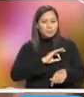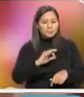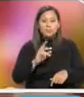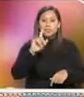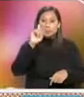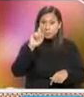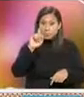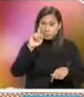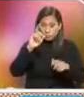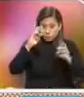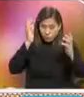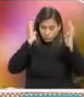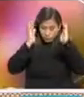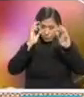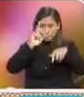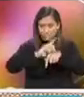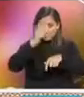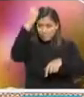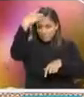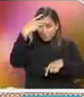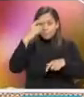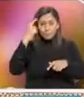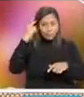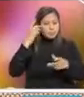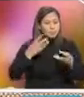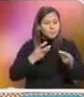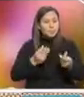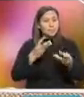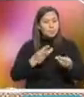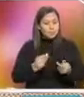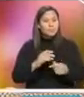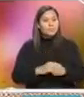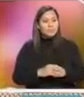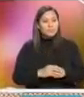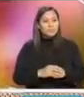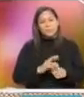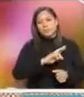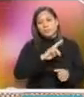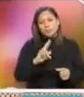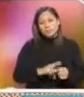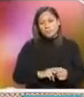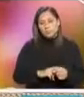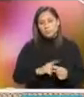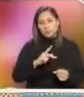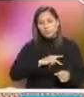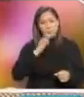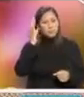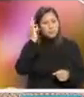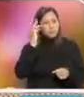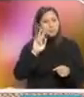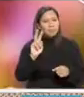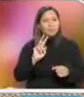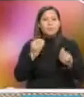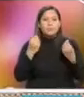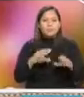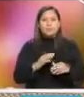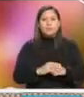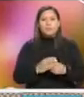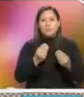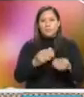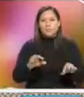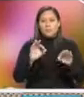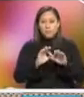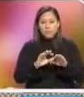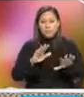diario del cabello, lo repito mucho, causa un desgaste en él, es una erosión natural y esto hace que el cabello pierda nutrición y es